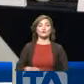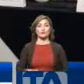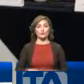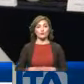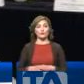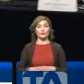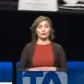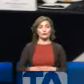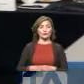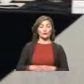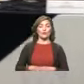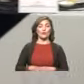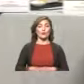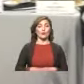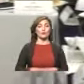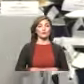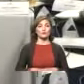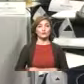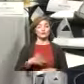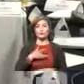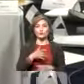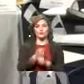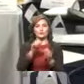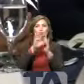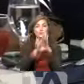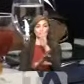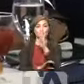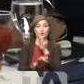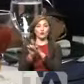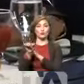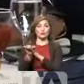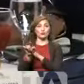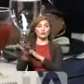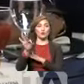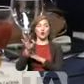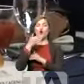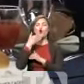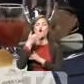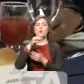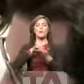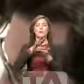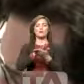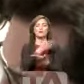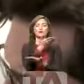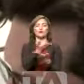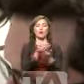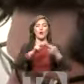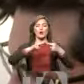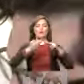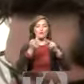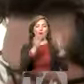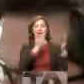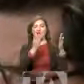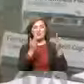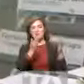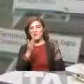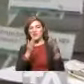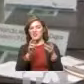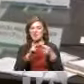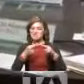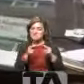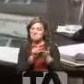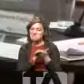autoridades. Lo que aún no está seguro es la vía constitucional que van a elegir, pues hay propuestas de reformas parciales y